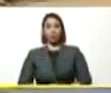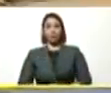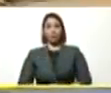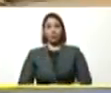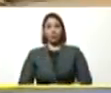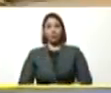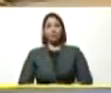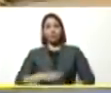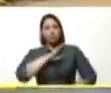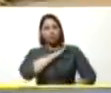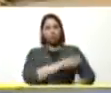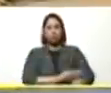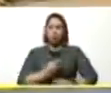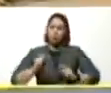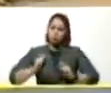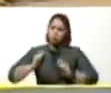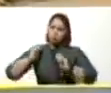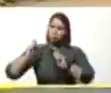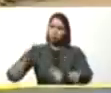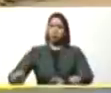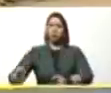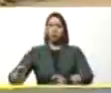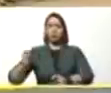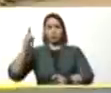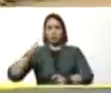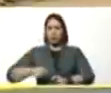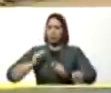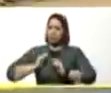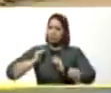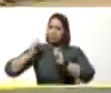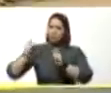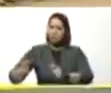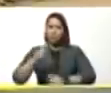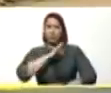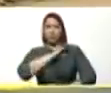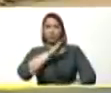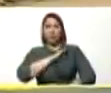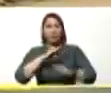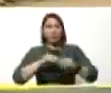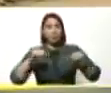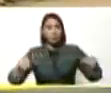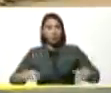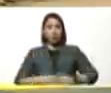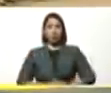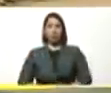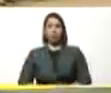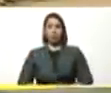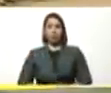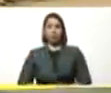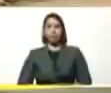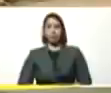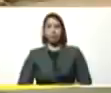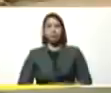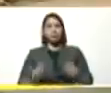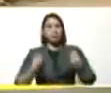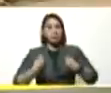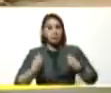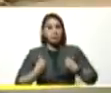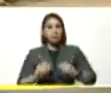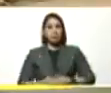empodera al pueblo y le entrega propiedad sobre la tierra urbana, sobre la tierra para vivir.